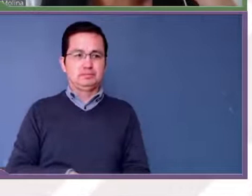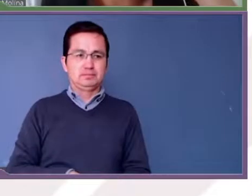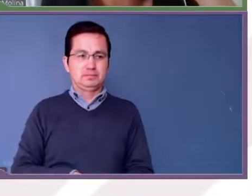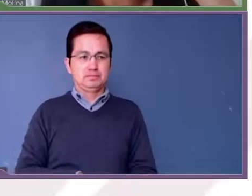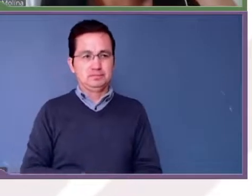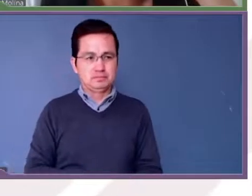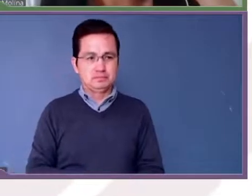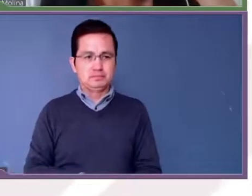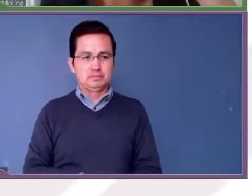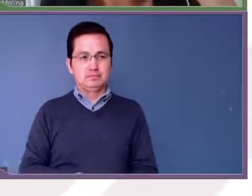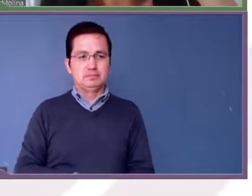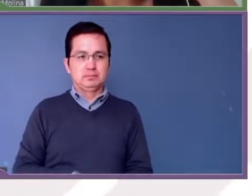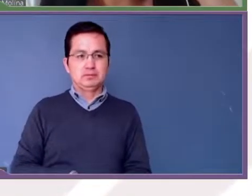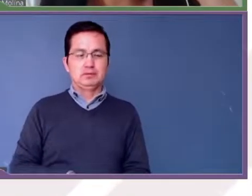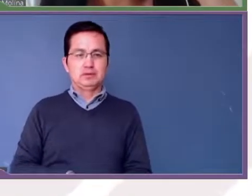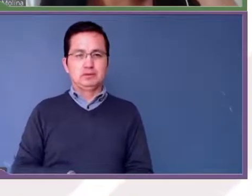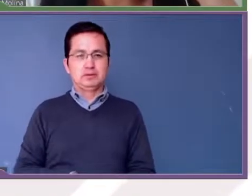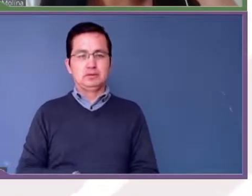acciones.